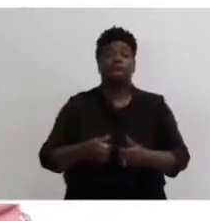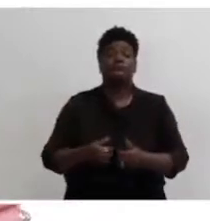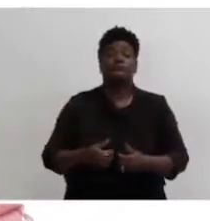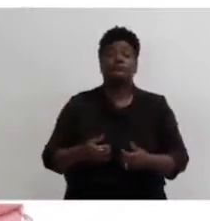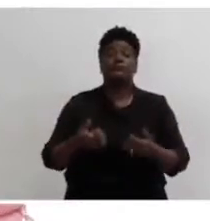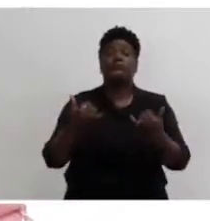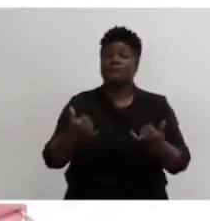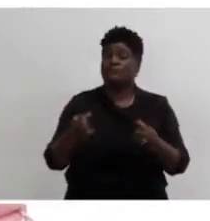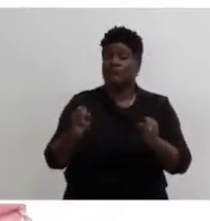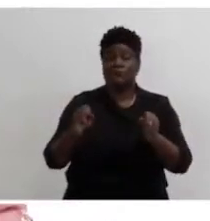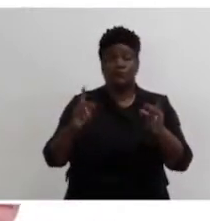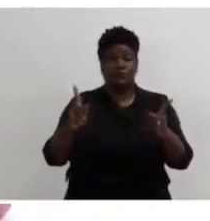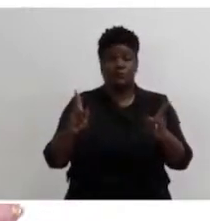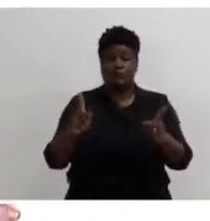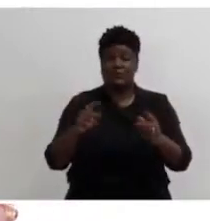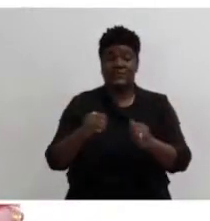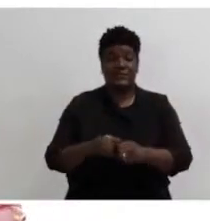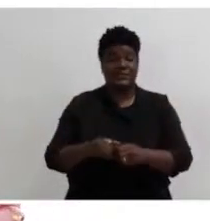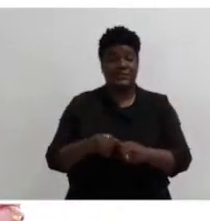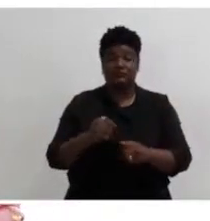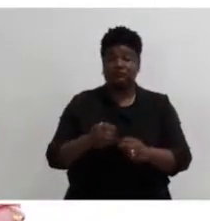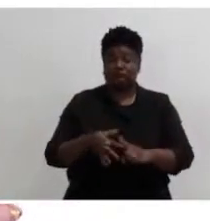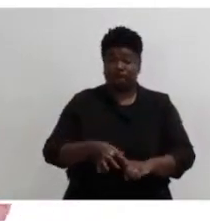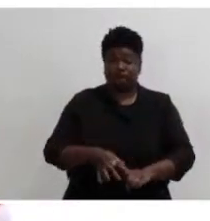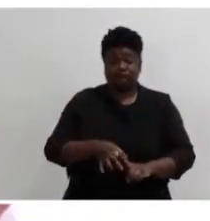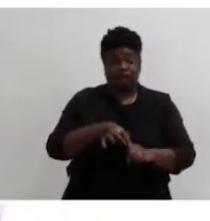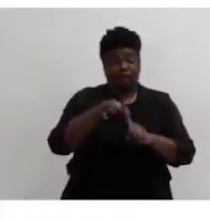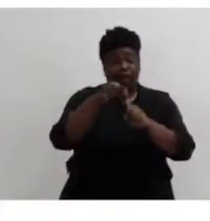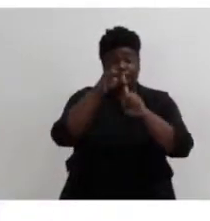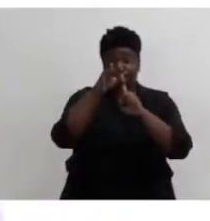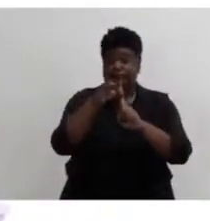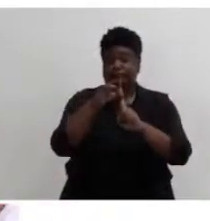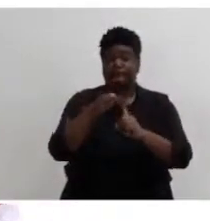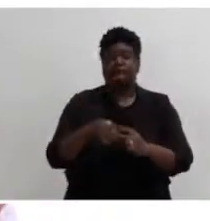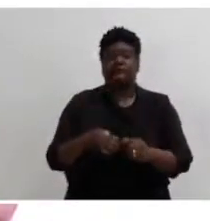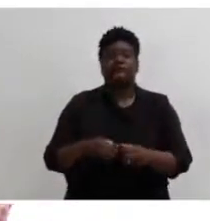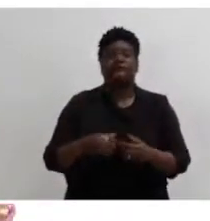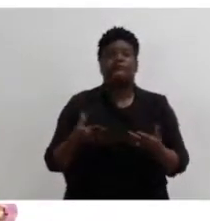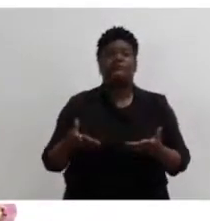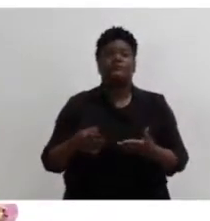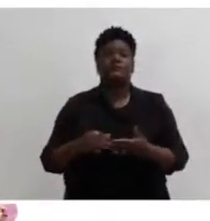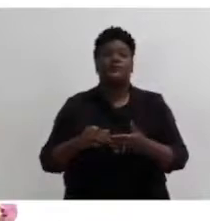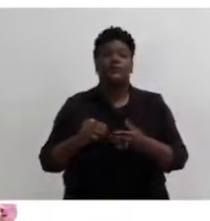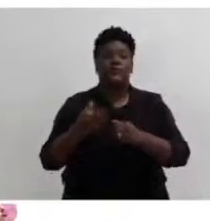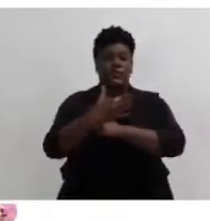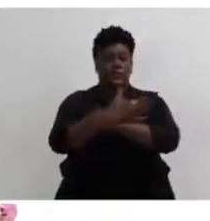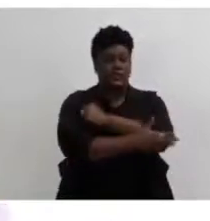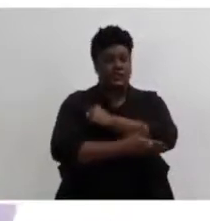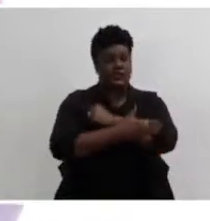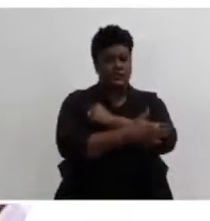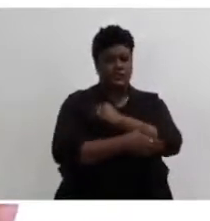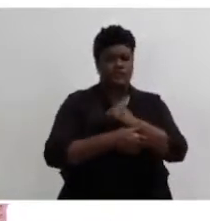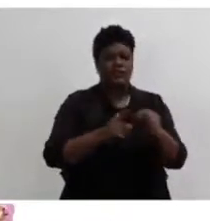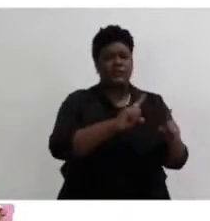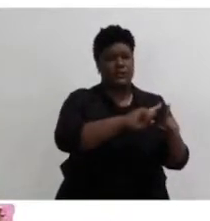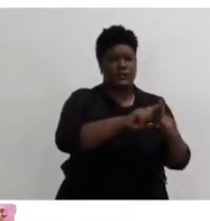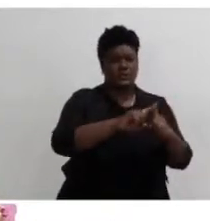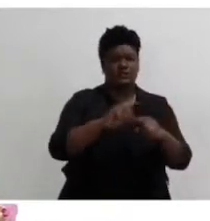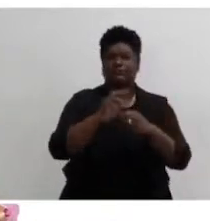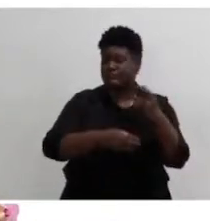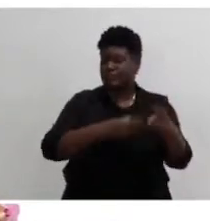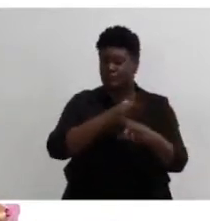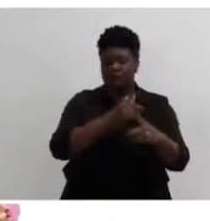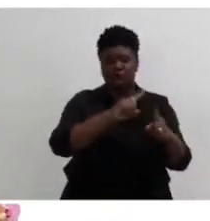una oportunidad histórica donde las principales naciones del mundo están decidiendo dónde ubicarse para la producción o ensamblaje